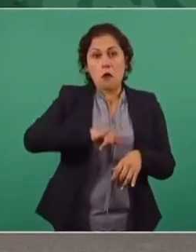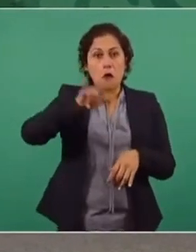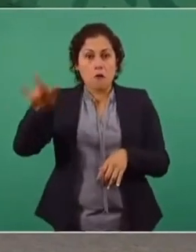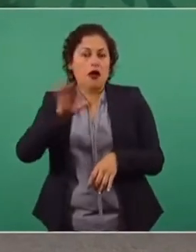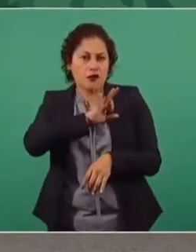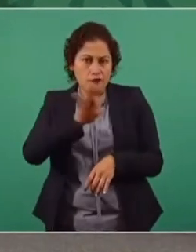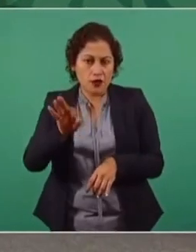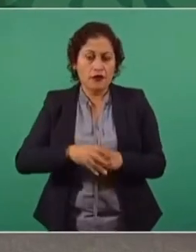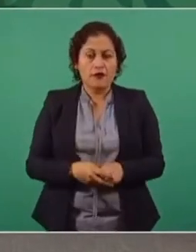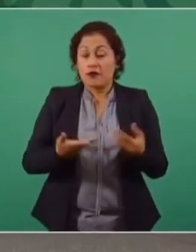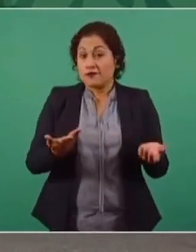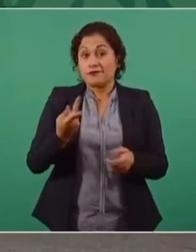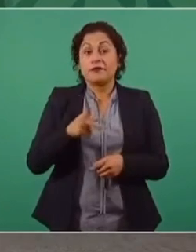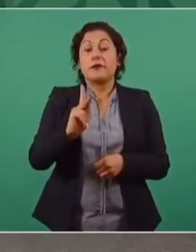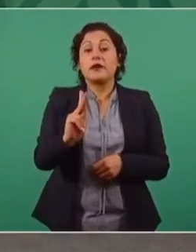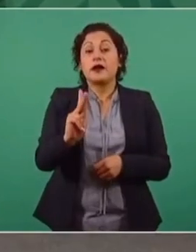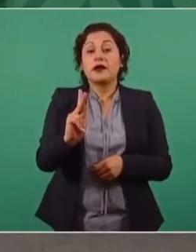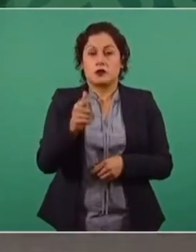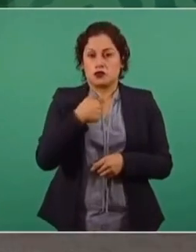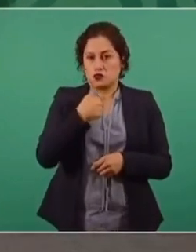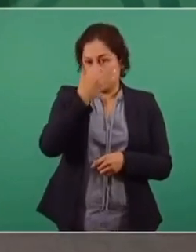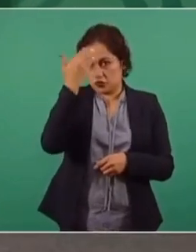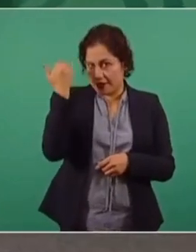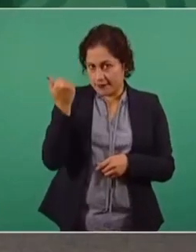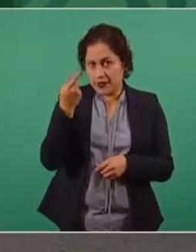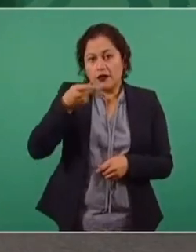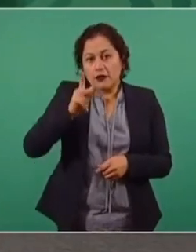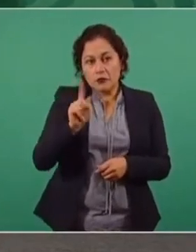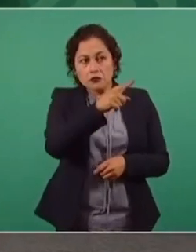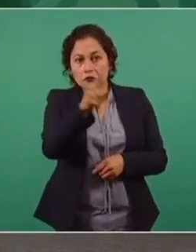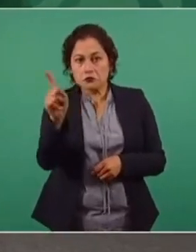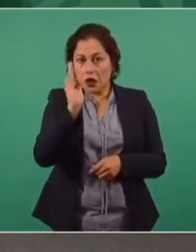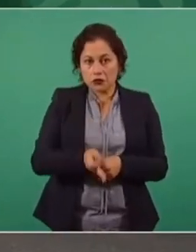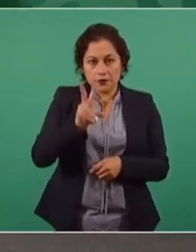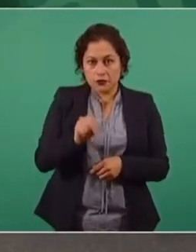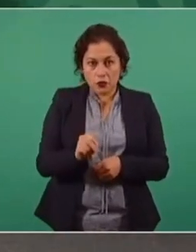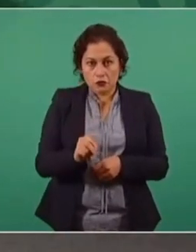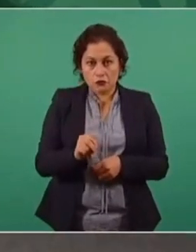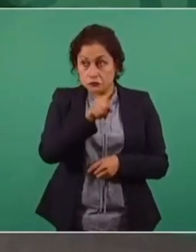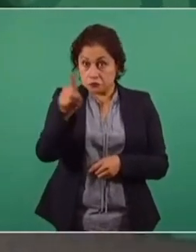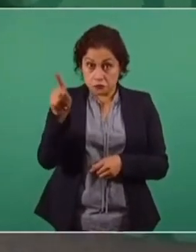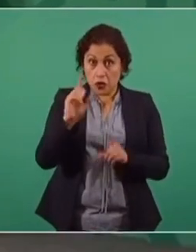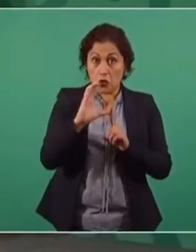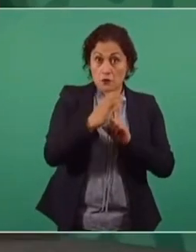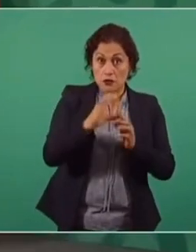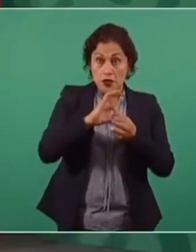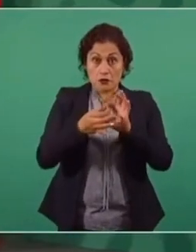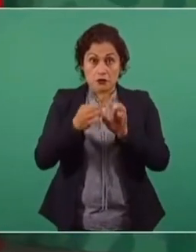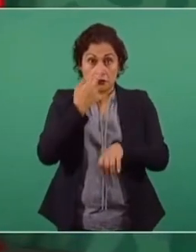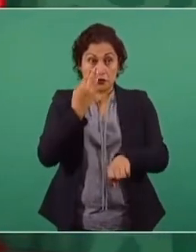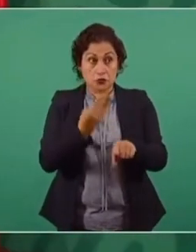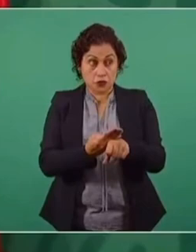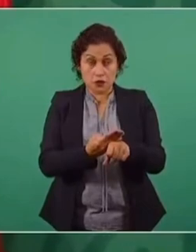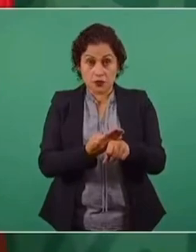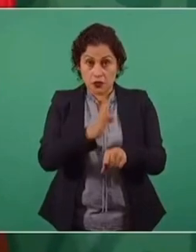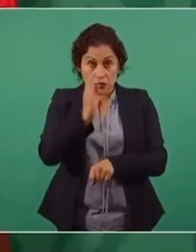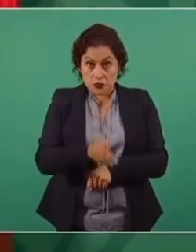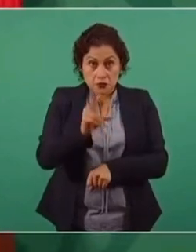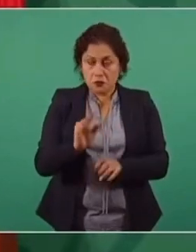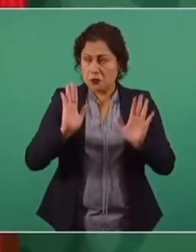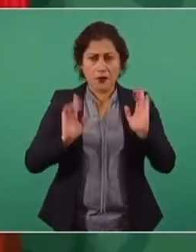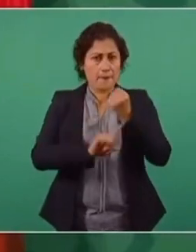si no sabía yo, pero si no acepta el Comité Olímpico Nacional, no hay ningún problema,